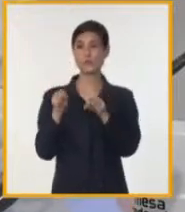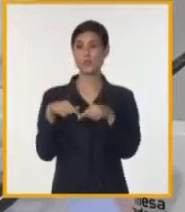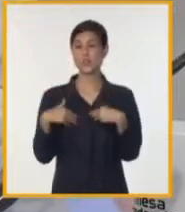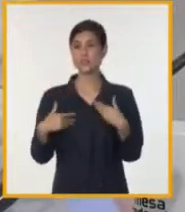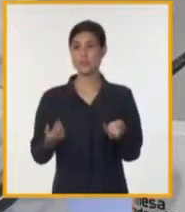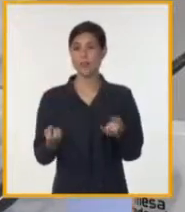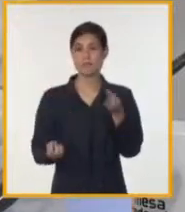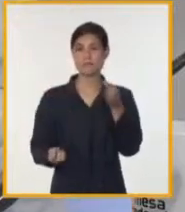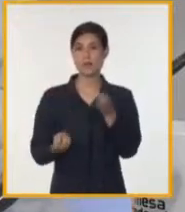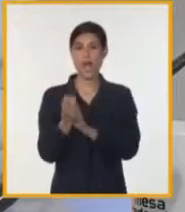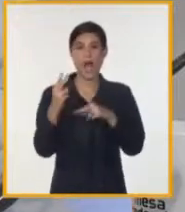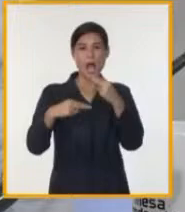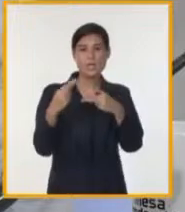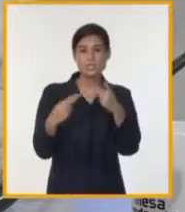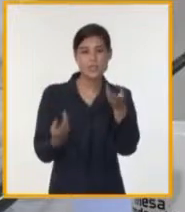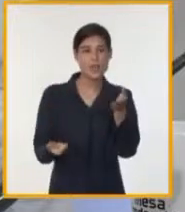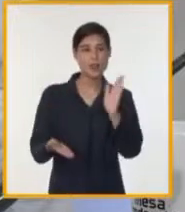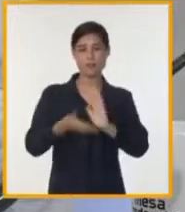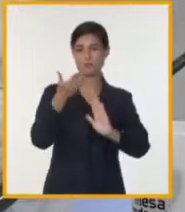tanta falta nos hace